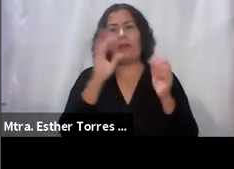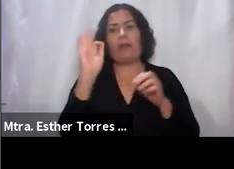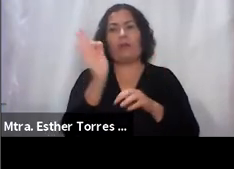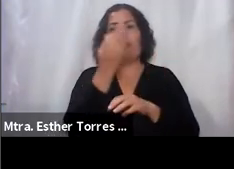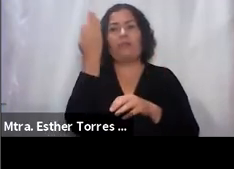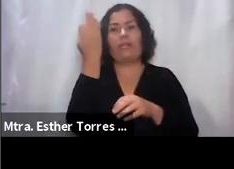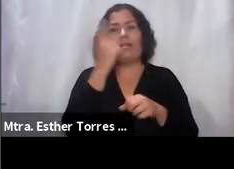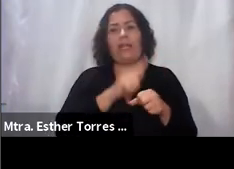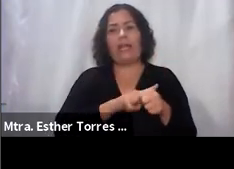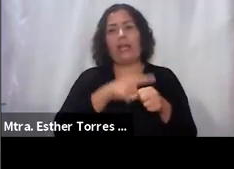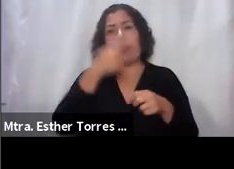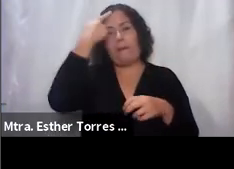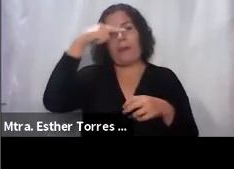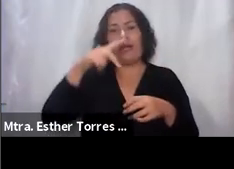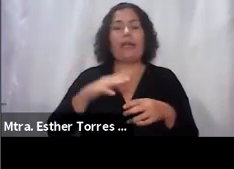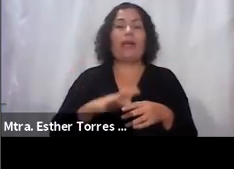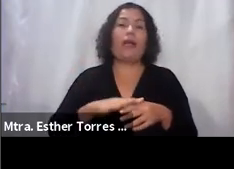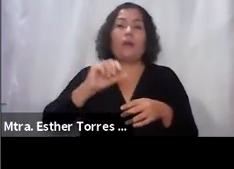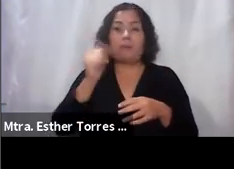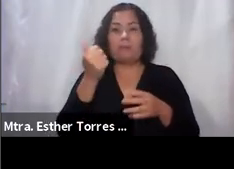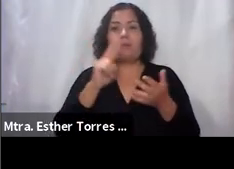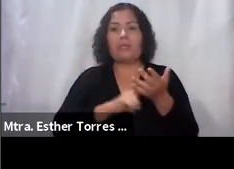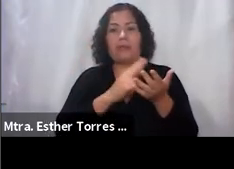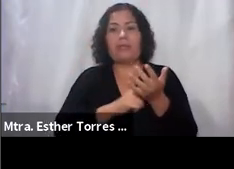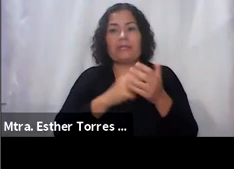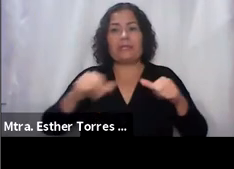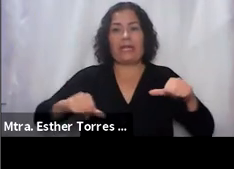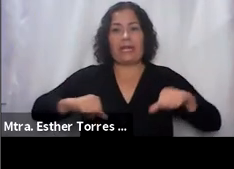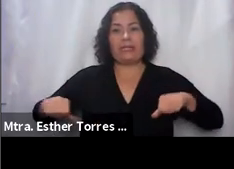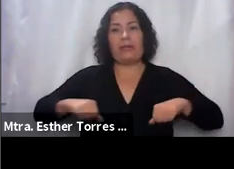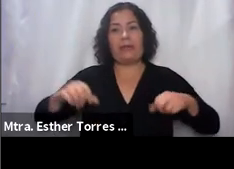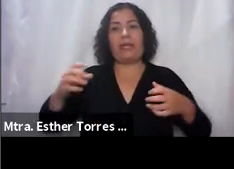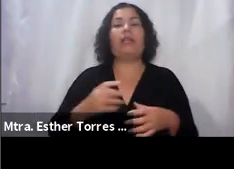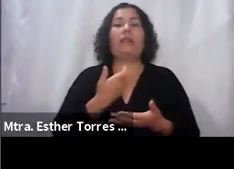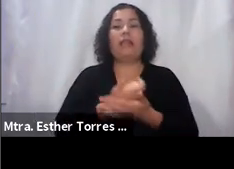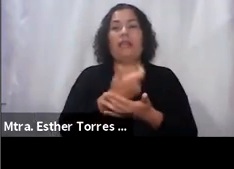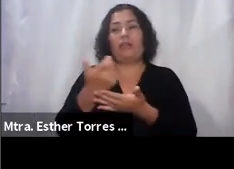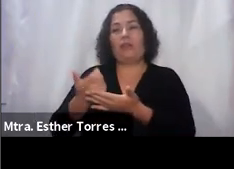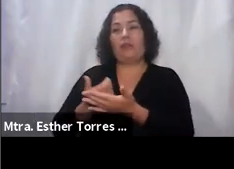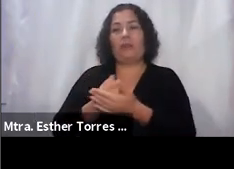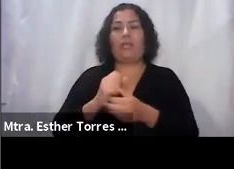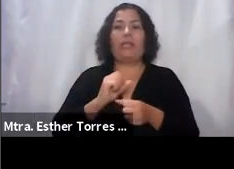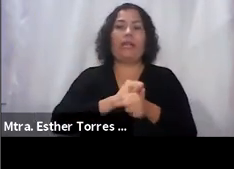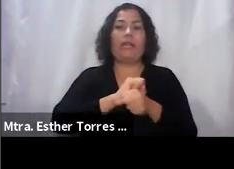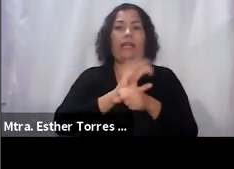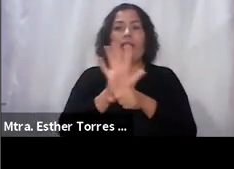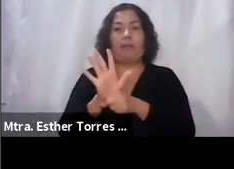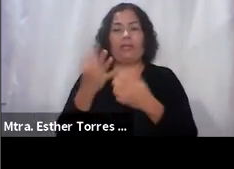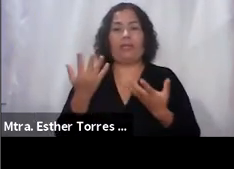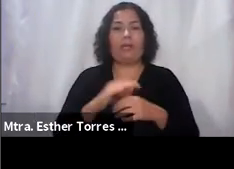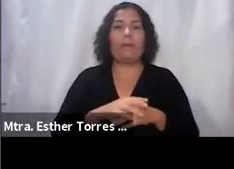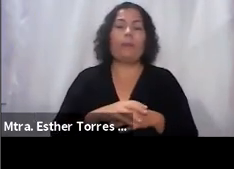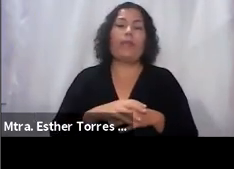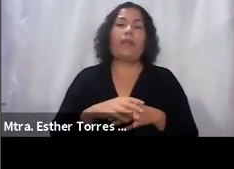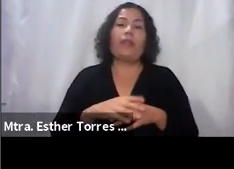Para volver a reactivar la economía durante la pandemia. Entonces, básicamente, ¿no? Uno de los dos ejes